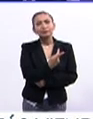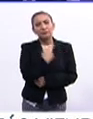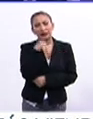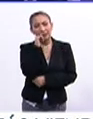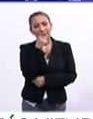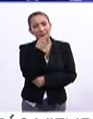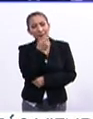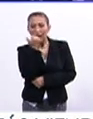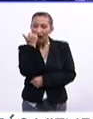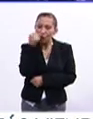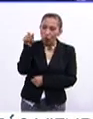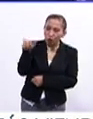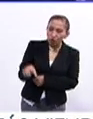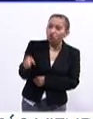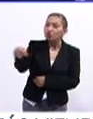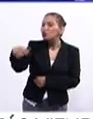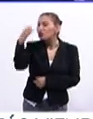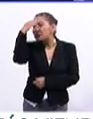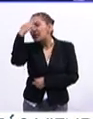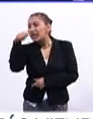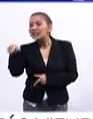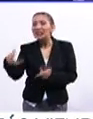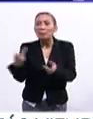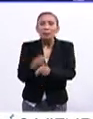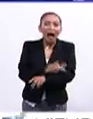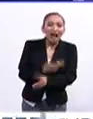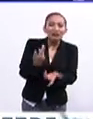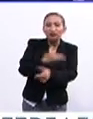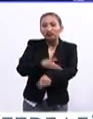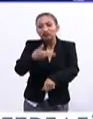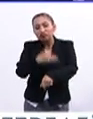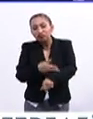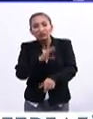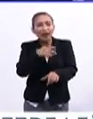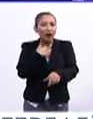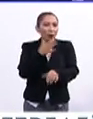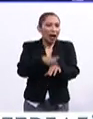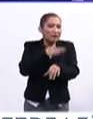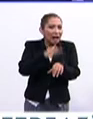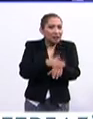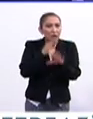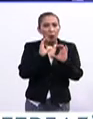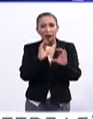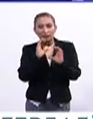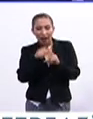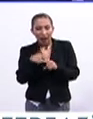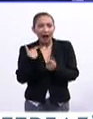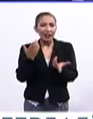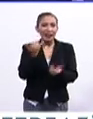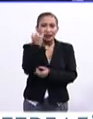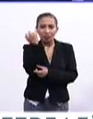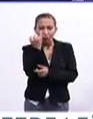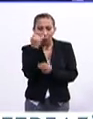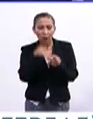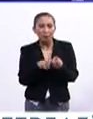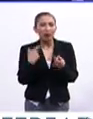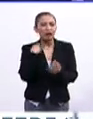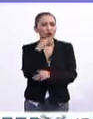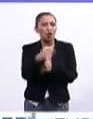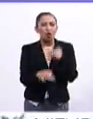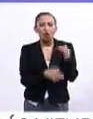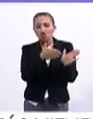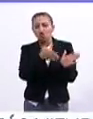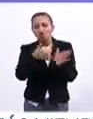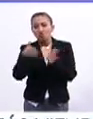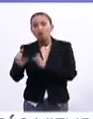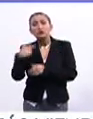siempre hablamos con los alumnos, ¿no? Con cómo es esta experiencia desde el proceso de pues, conseguir el promedio, las certificaciones del idioma, pasar todos los filtros.